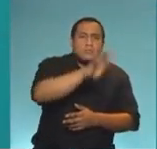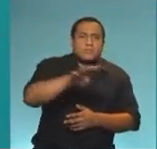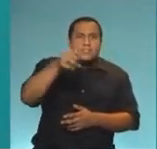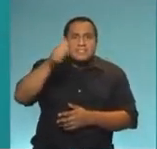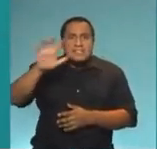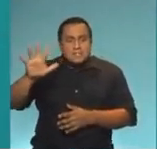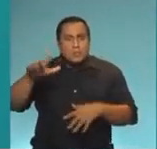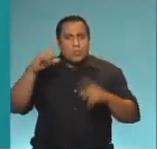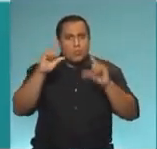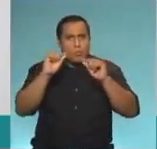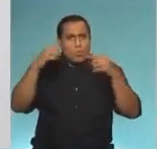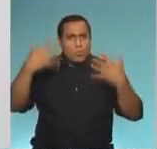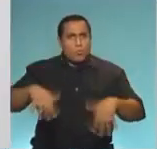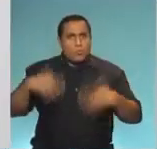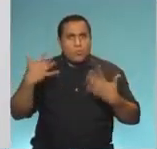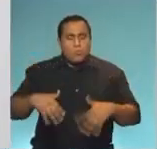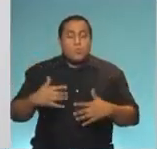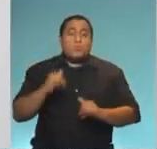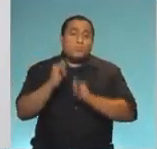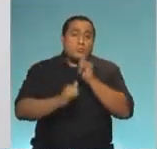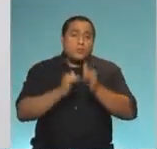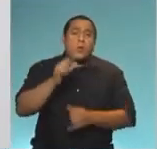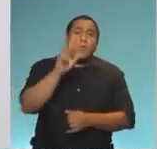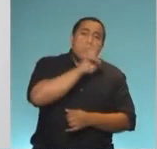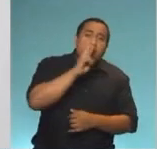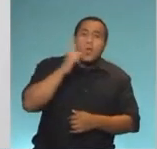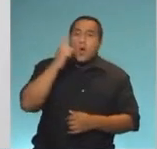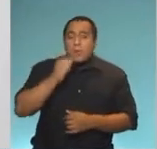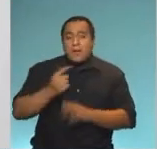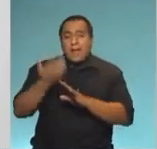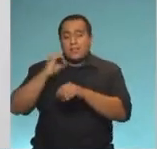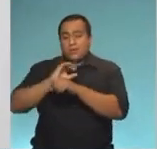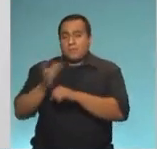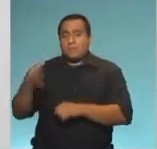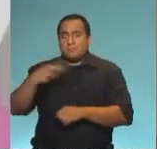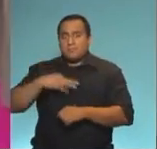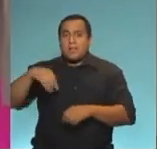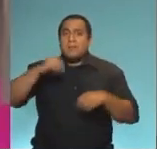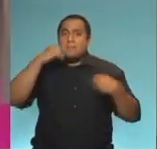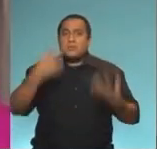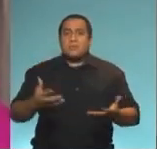1.583.465. Un buen número que habla de gente, de mujeres y hombres que han superado al COVID.